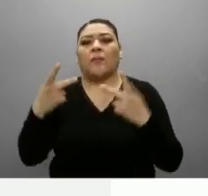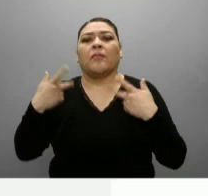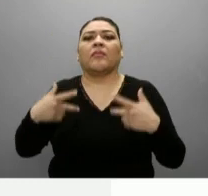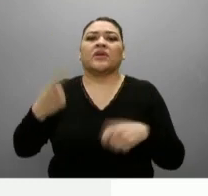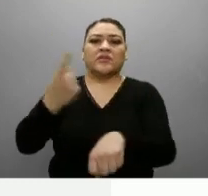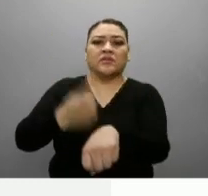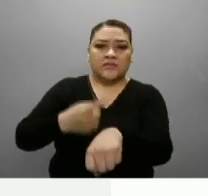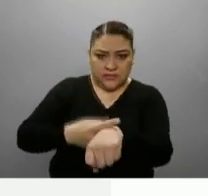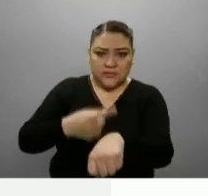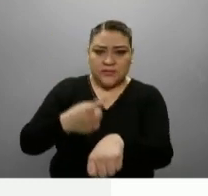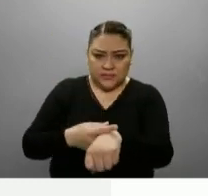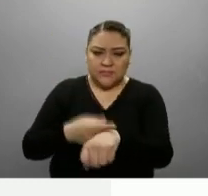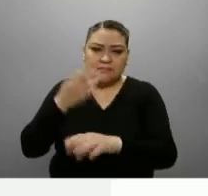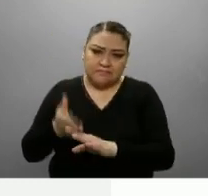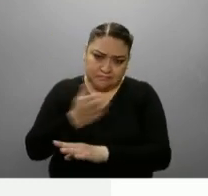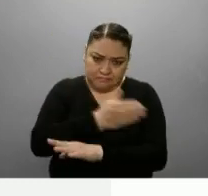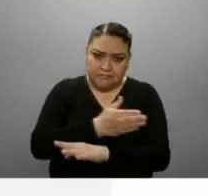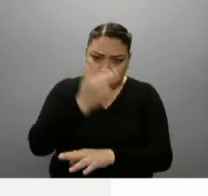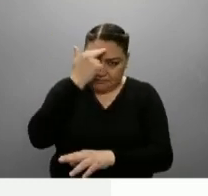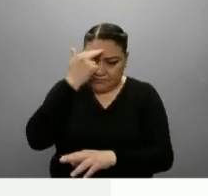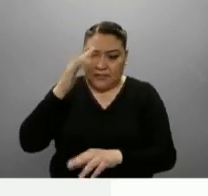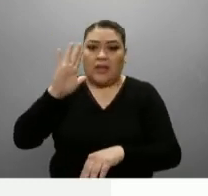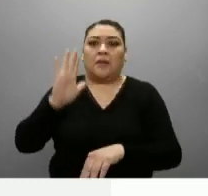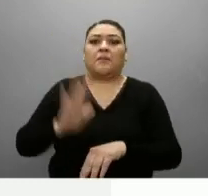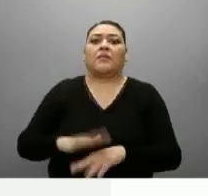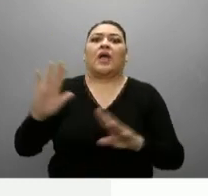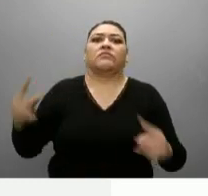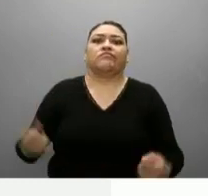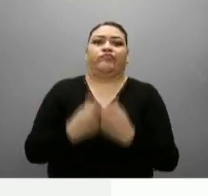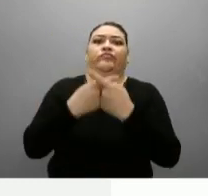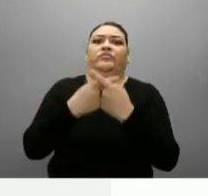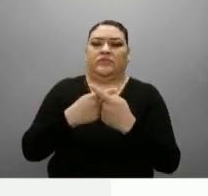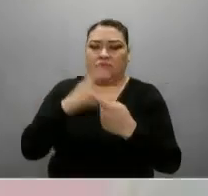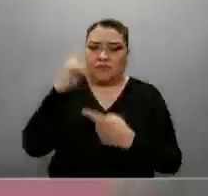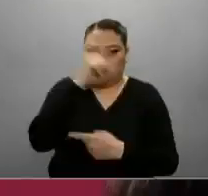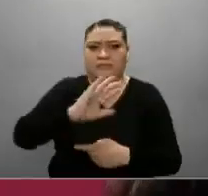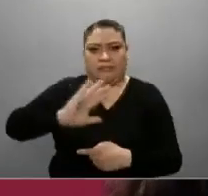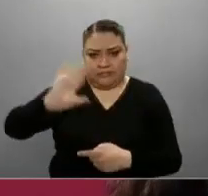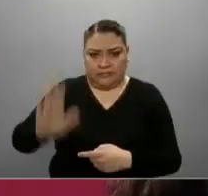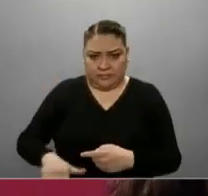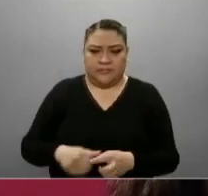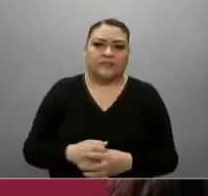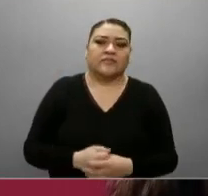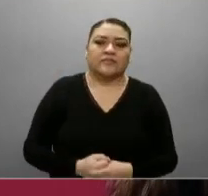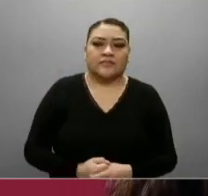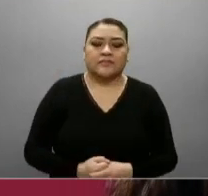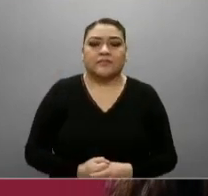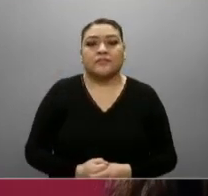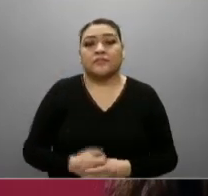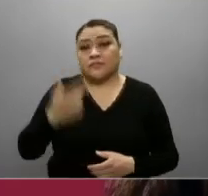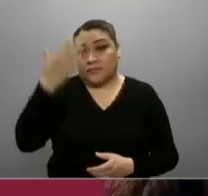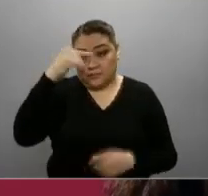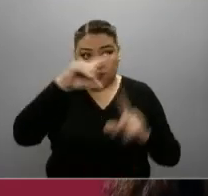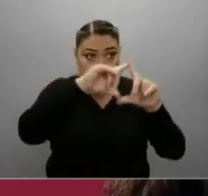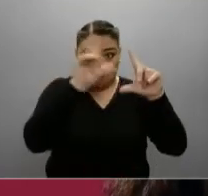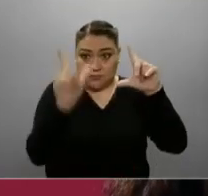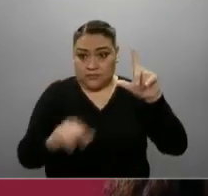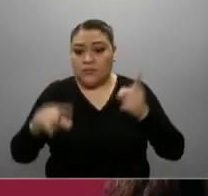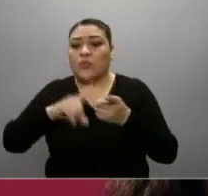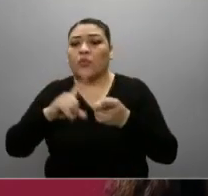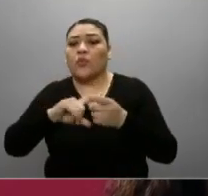alguna enfermedad, que les hacen más susceptibles a complicarse. En términos de la